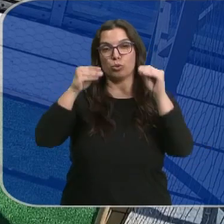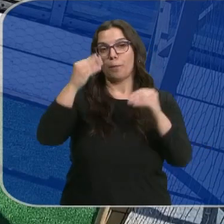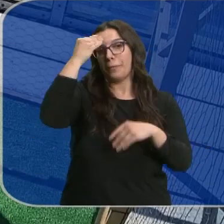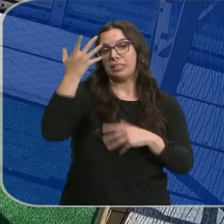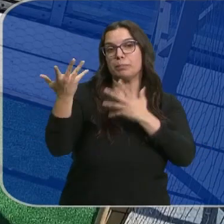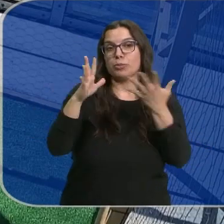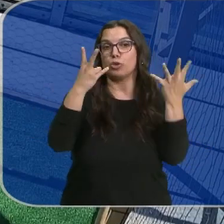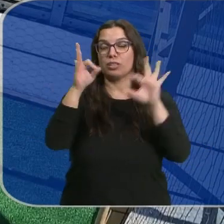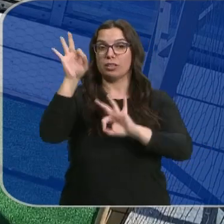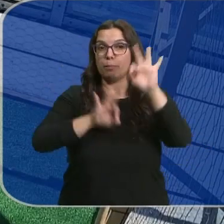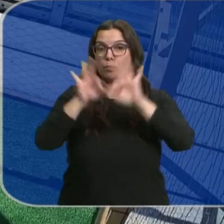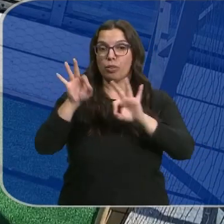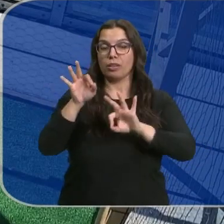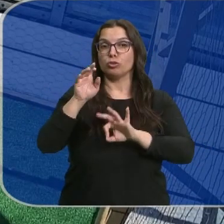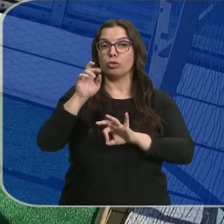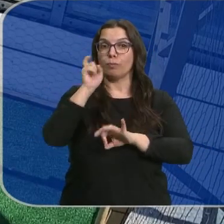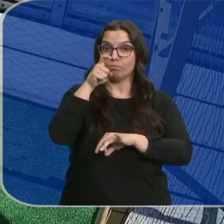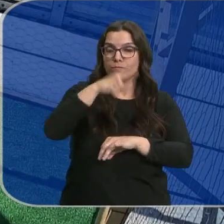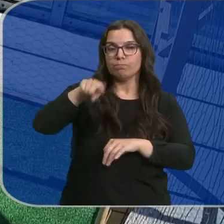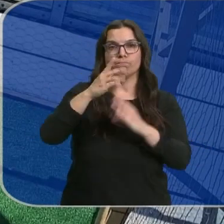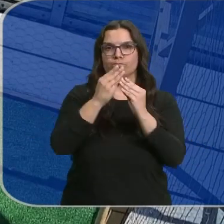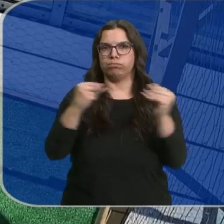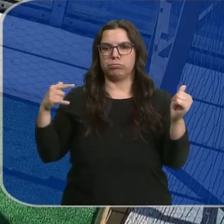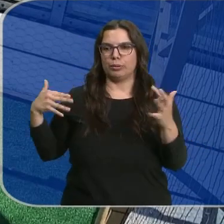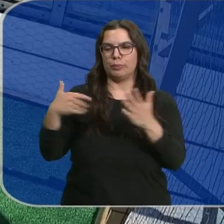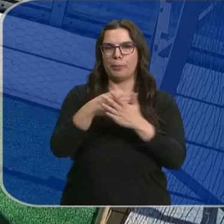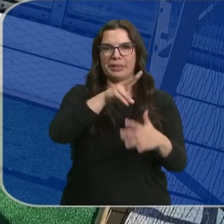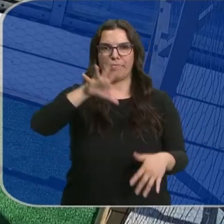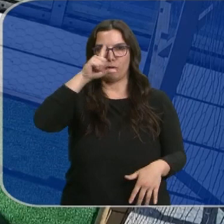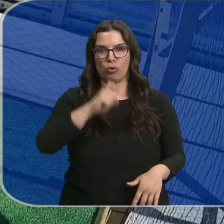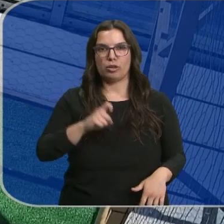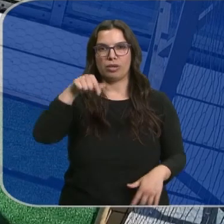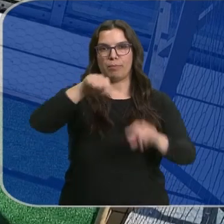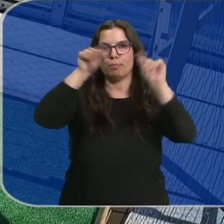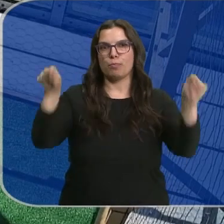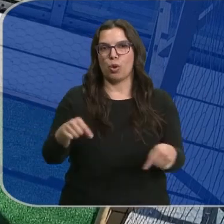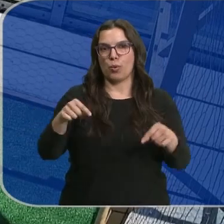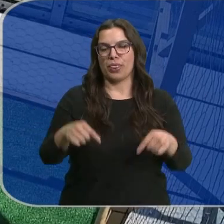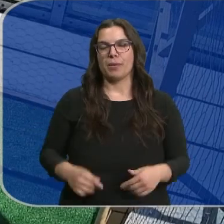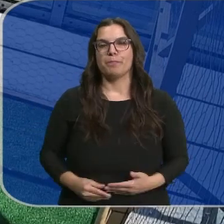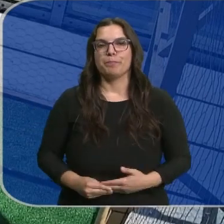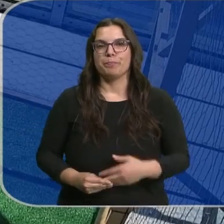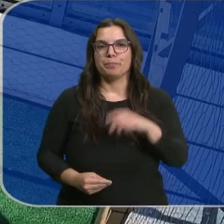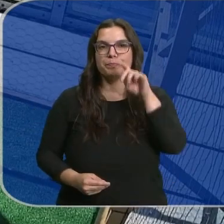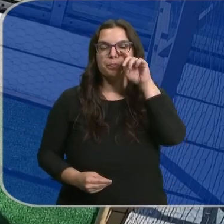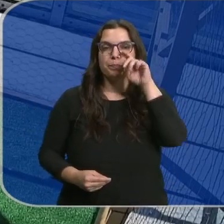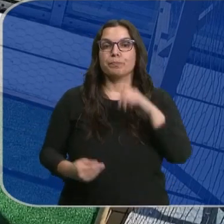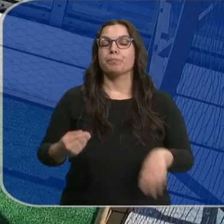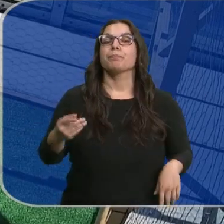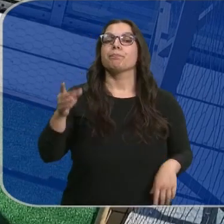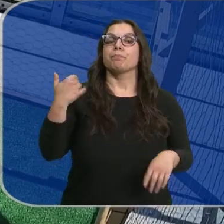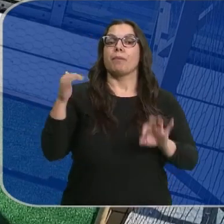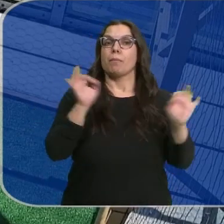que el 70% de estos ejemplares ha desaparecido en los últimos 25 años en la provincia de Burgos. Se han